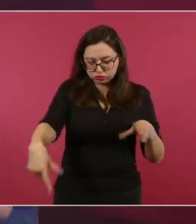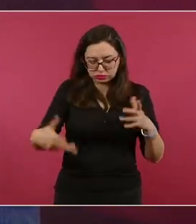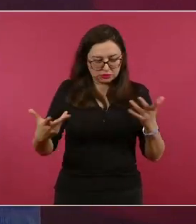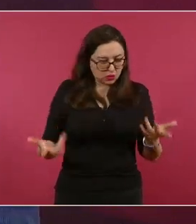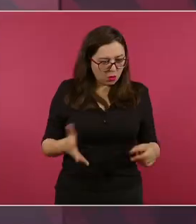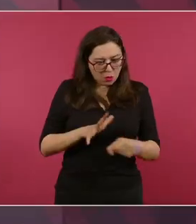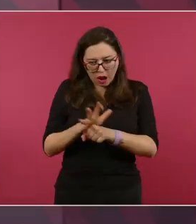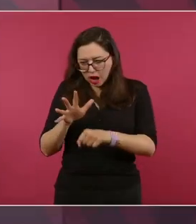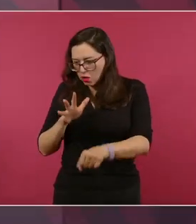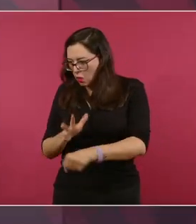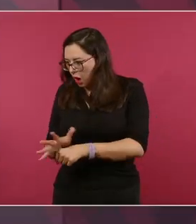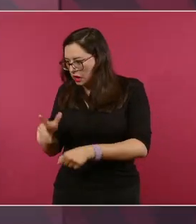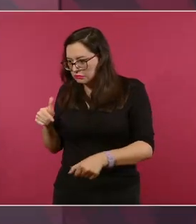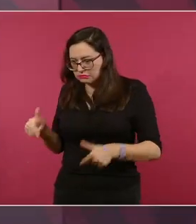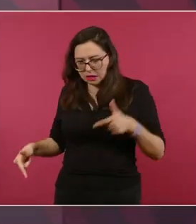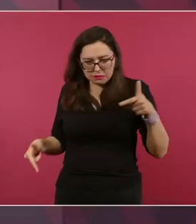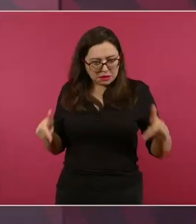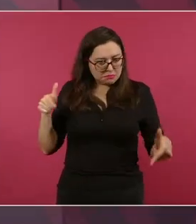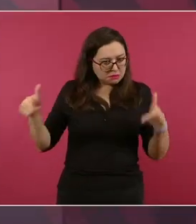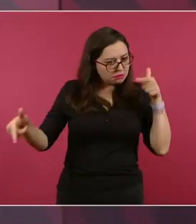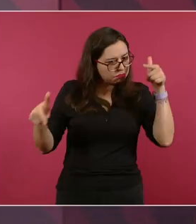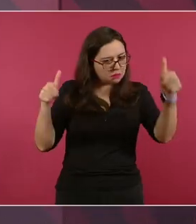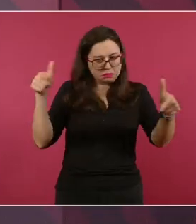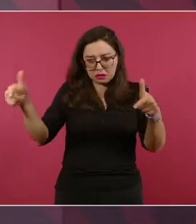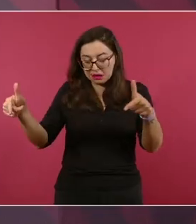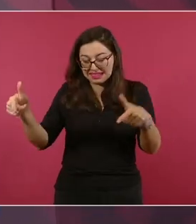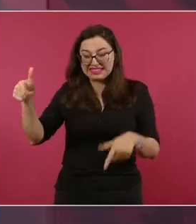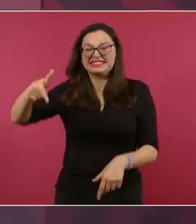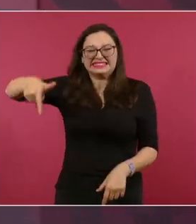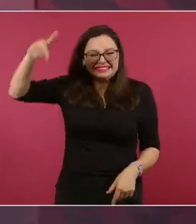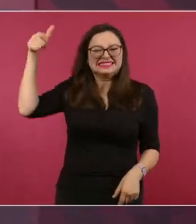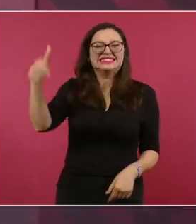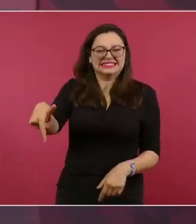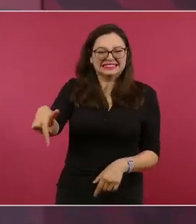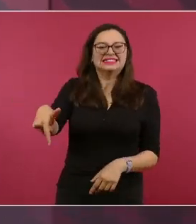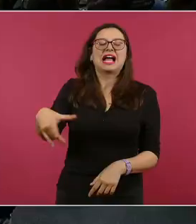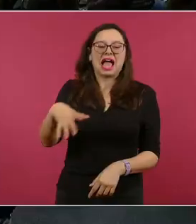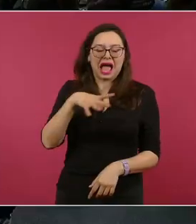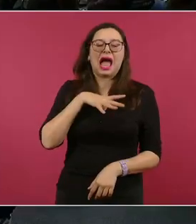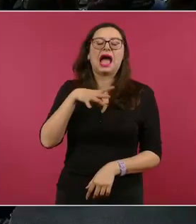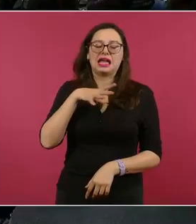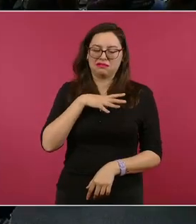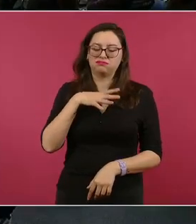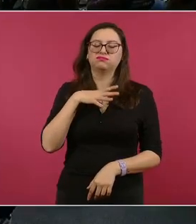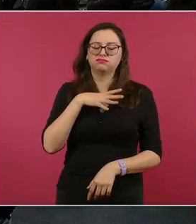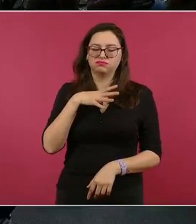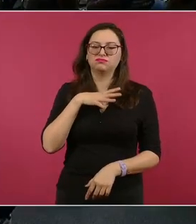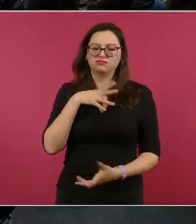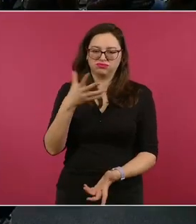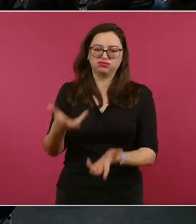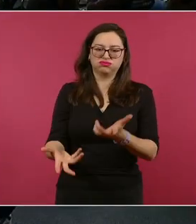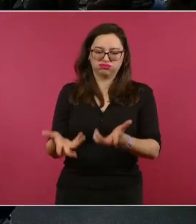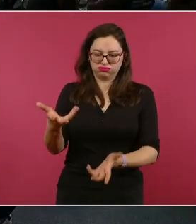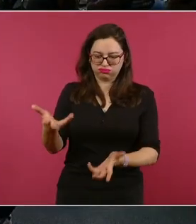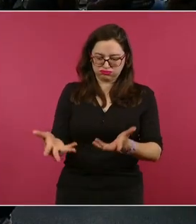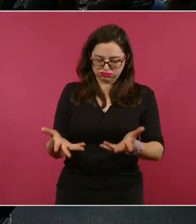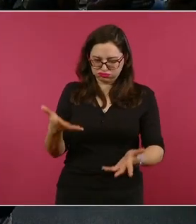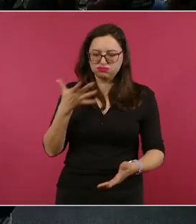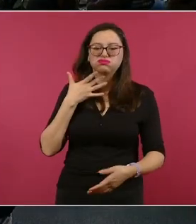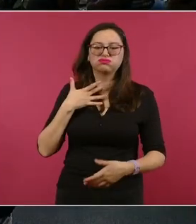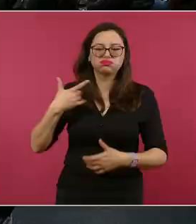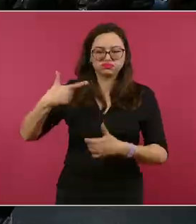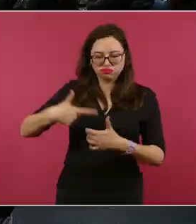pozo en donde sí hay estas sustancias químicas,